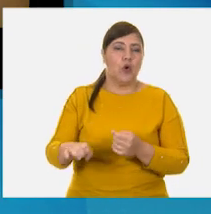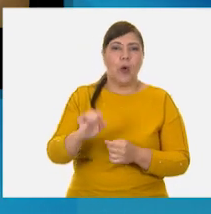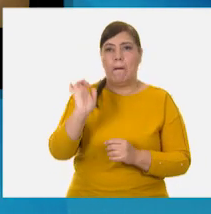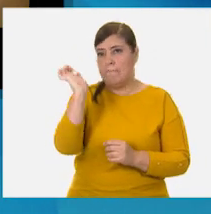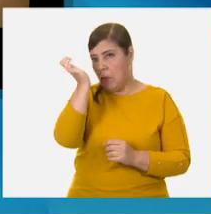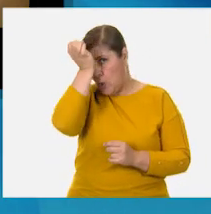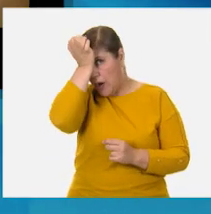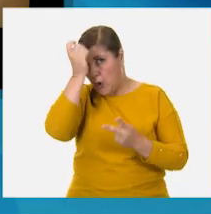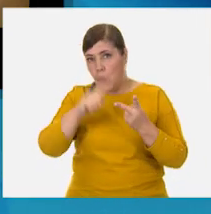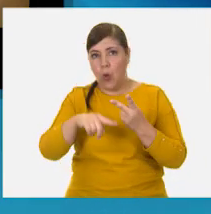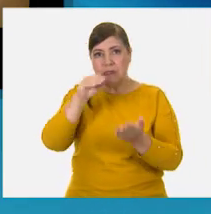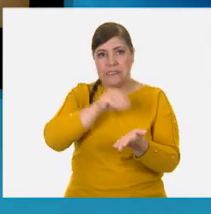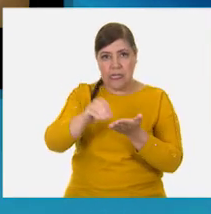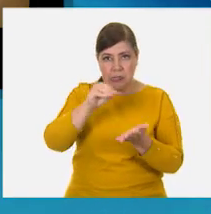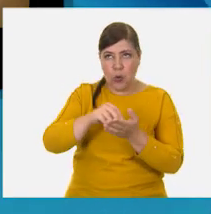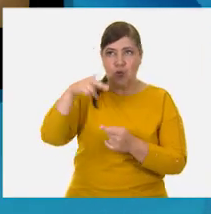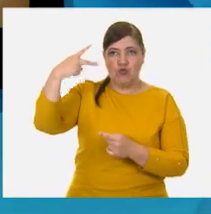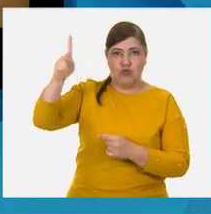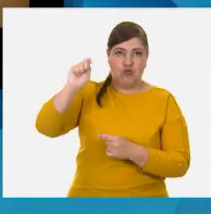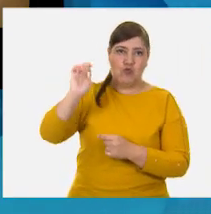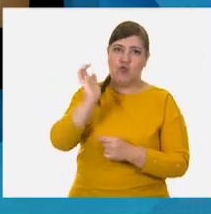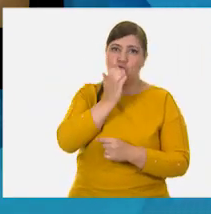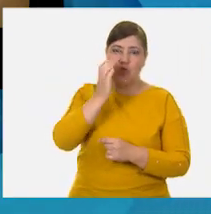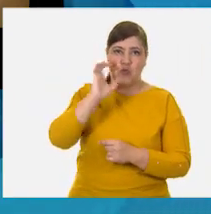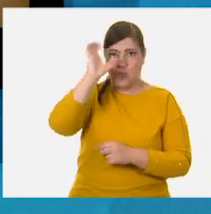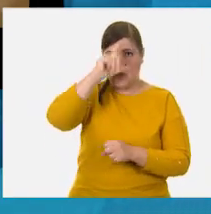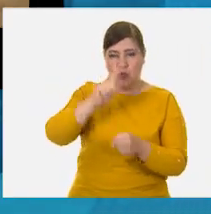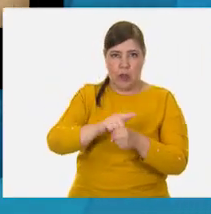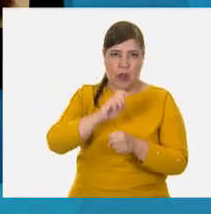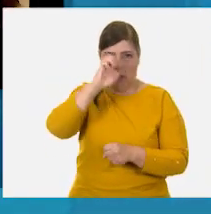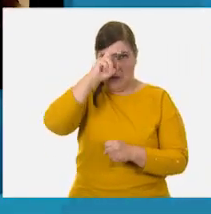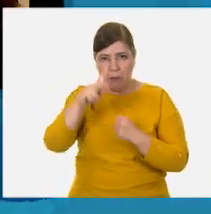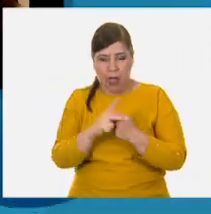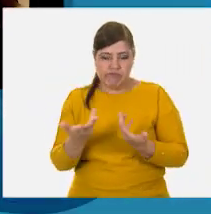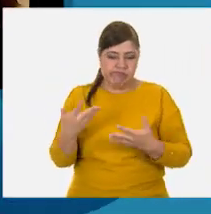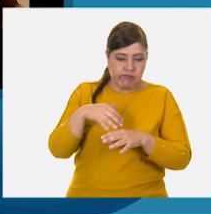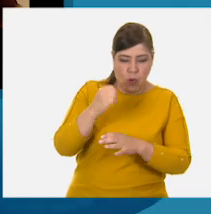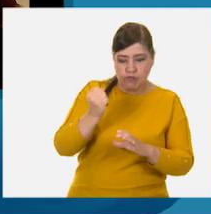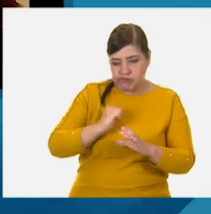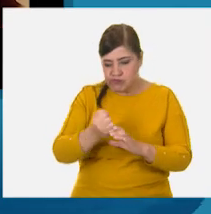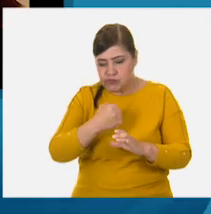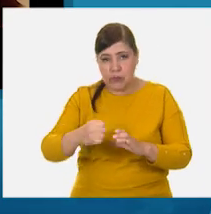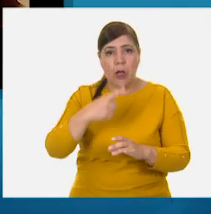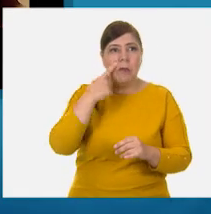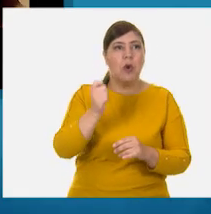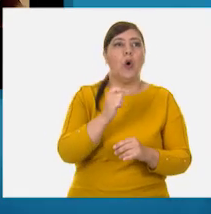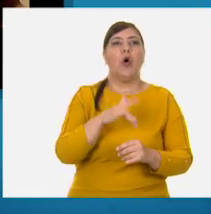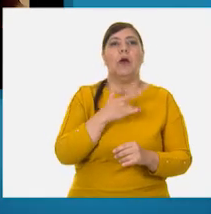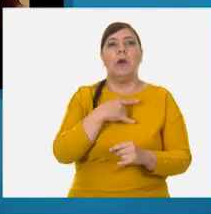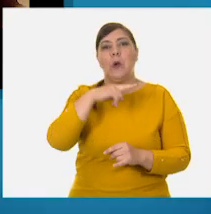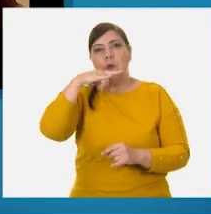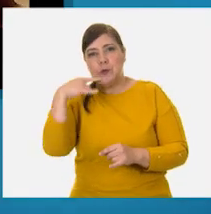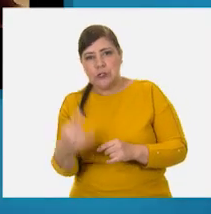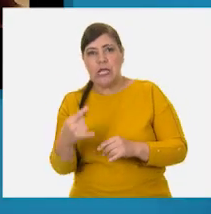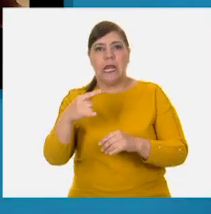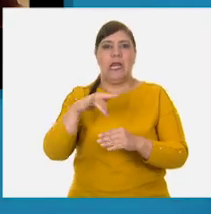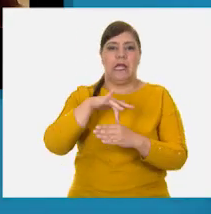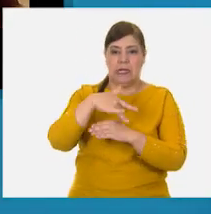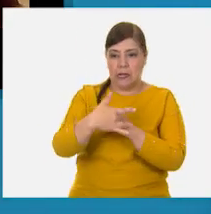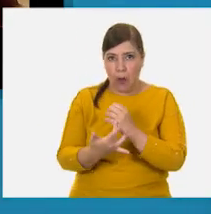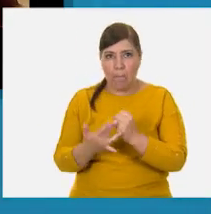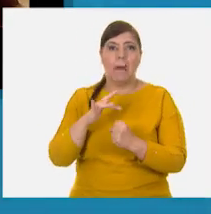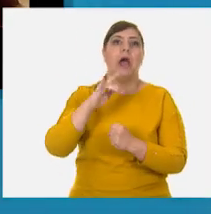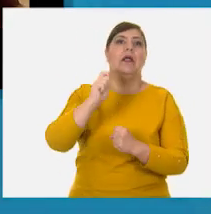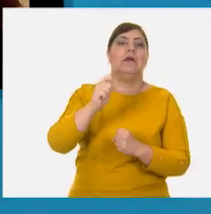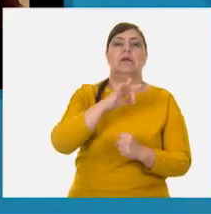que es de origen totalmente europeo. ¿Con qué se mezcla? Con los chiles, los nopales, los tamales,